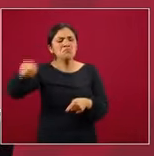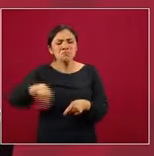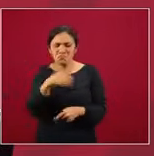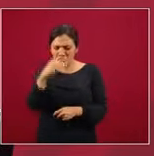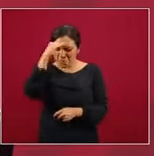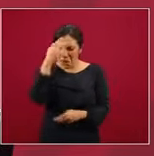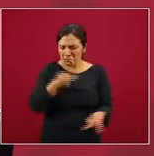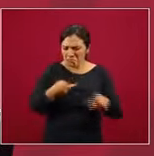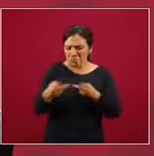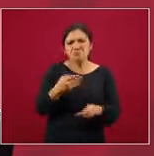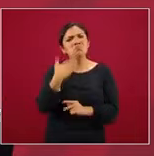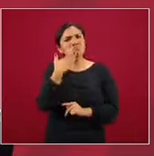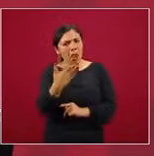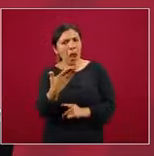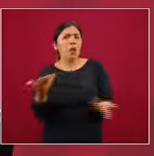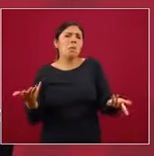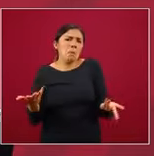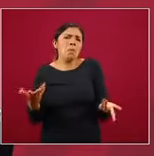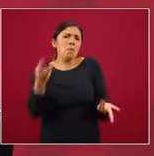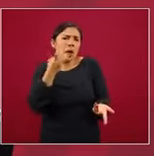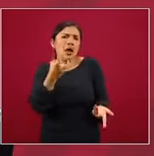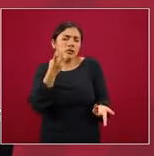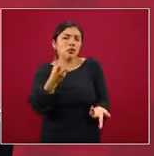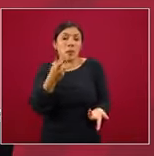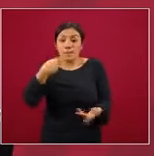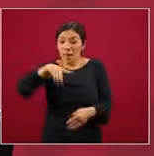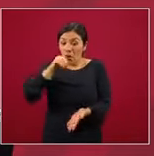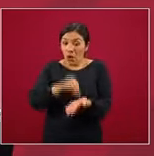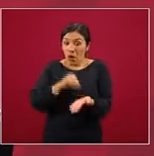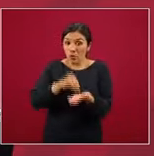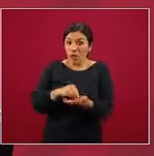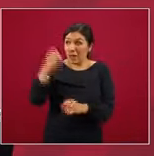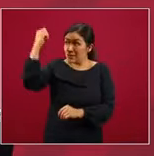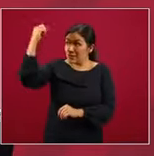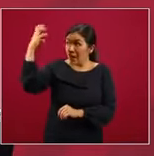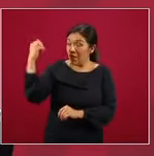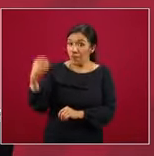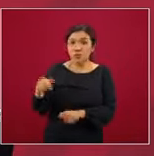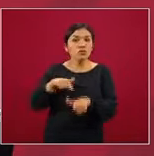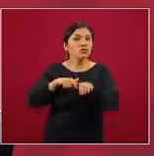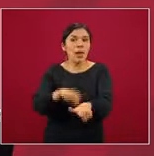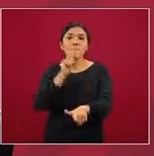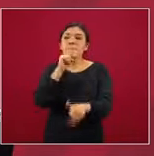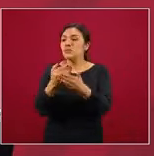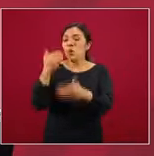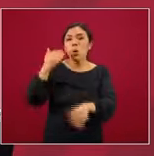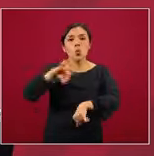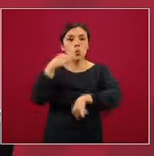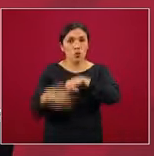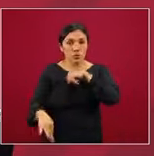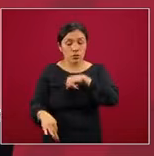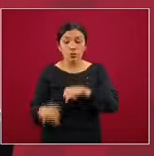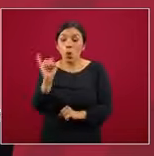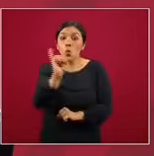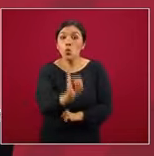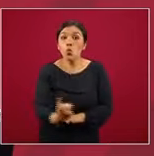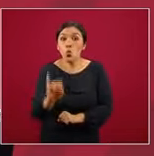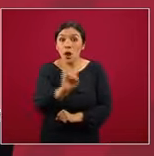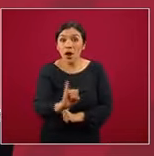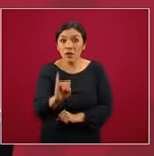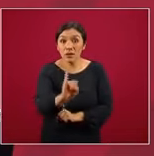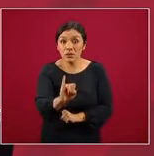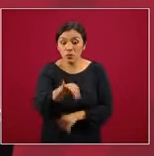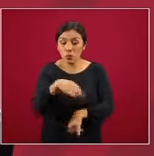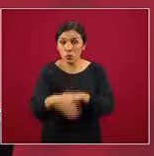adecuado, pues qué bien. Entonces sigue vigente el semáforo recientemente publicado. Este jueves, termino con